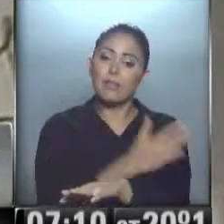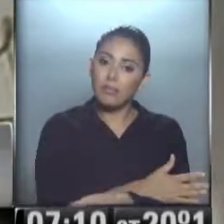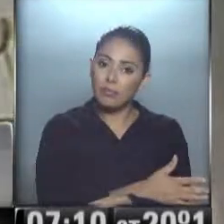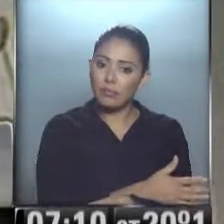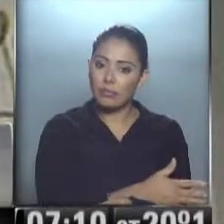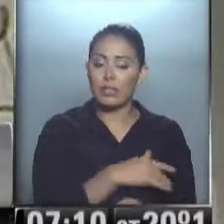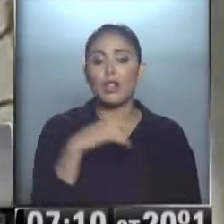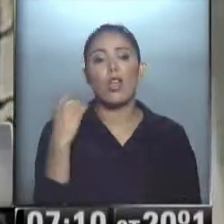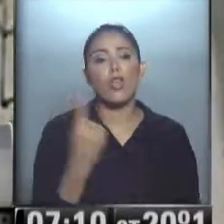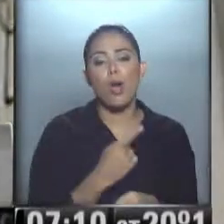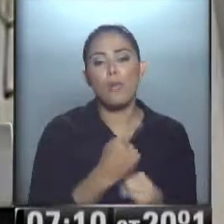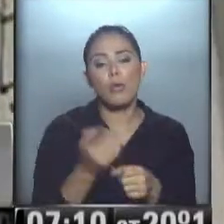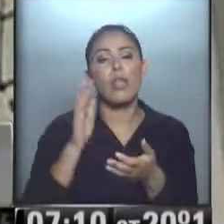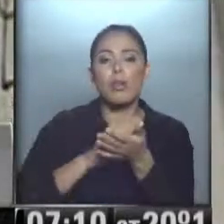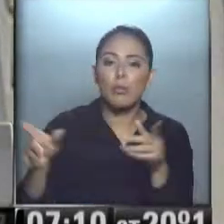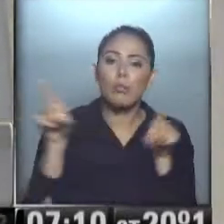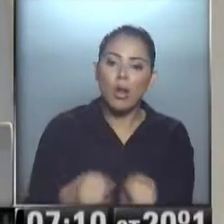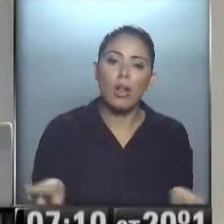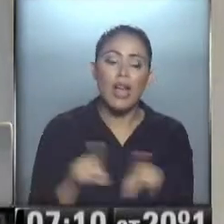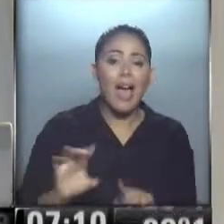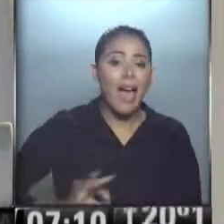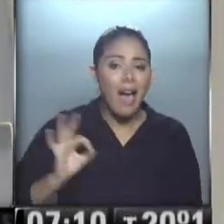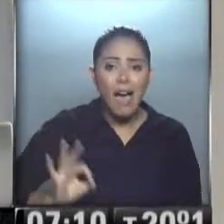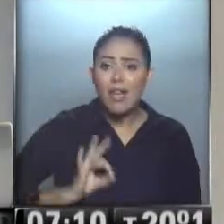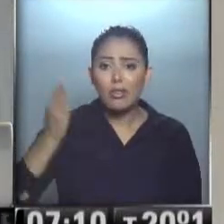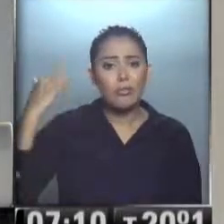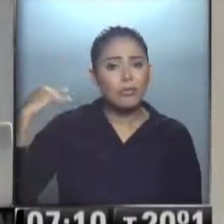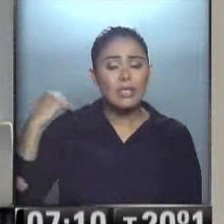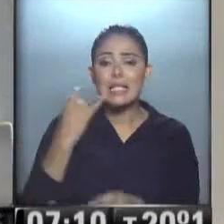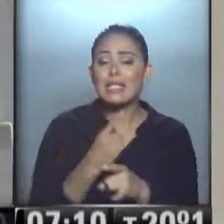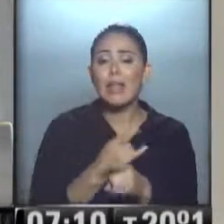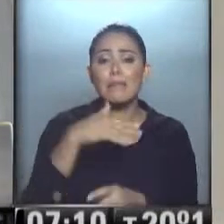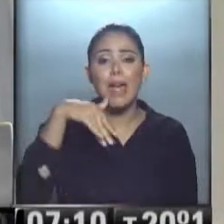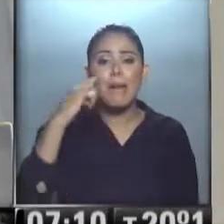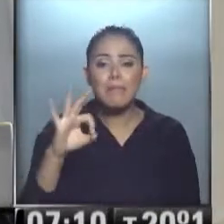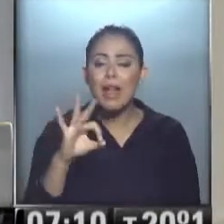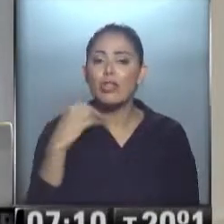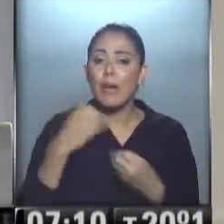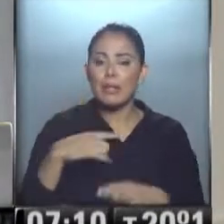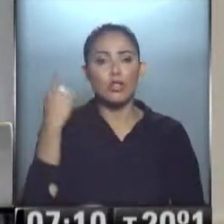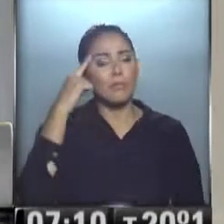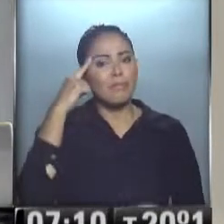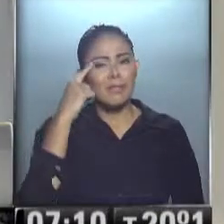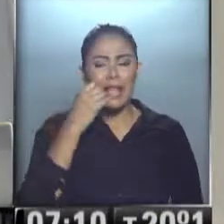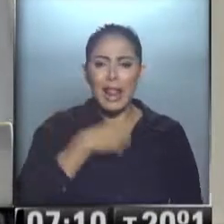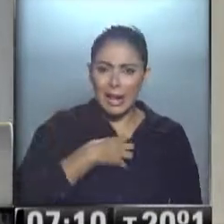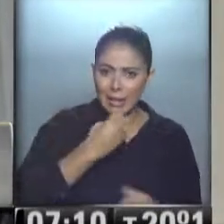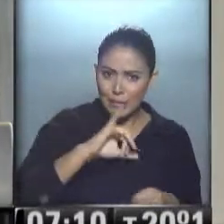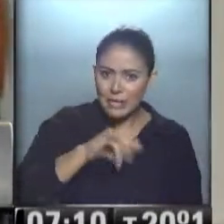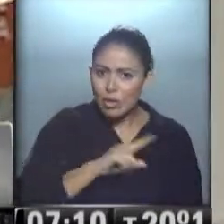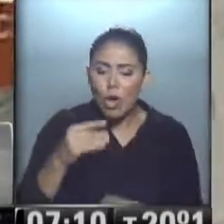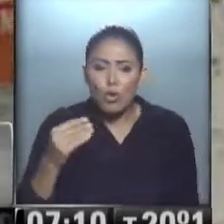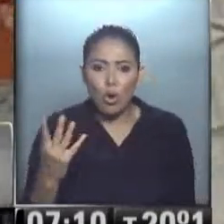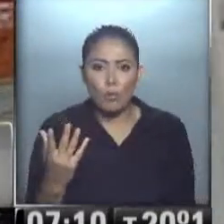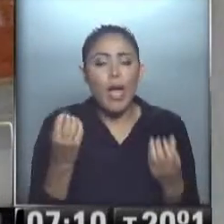debería volver a repetirse luego de tantos años que siempre cuando comenzamos el mes de marzo decimos empezarán las clases y se iniciará o